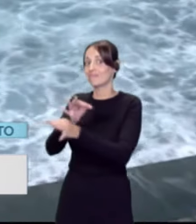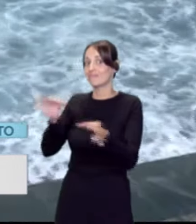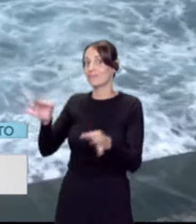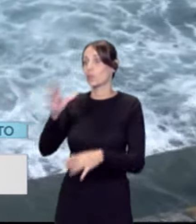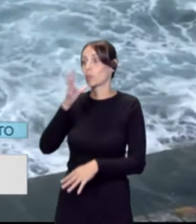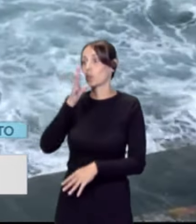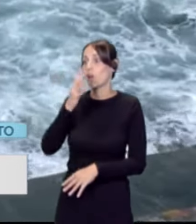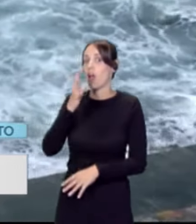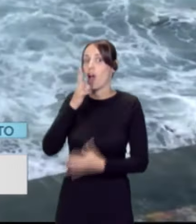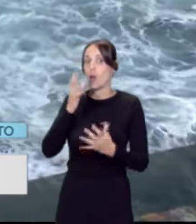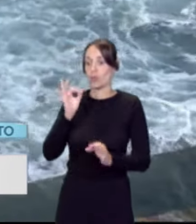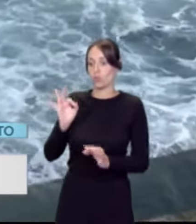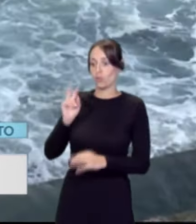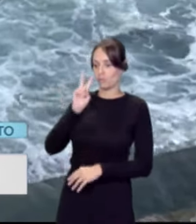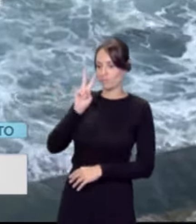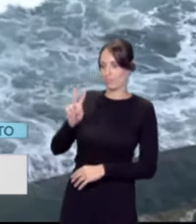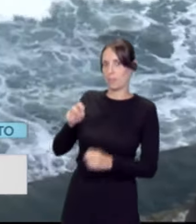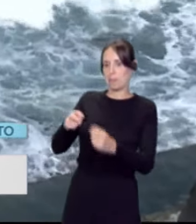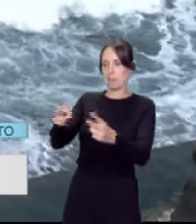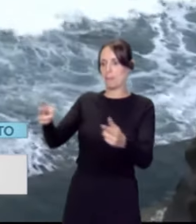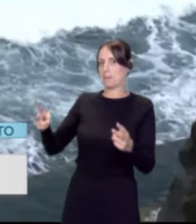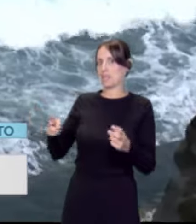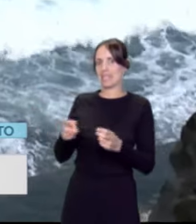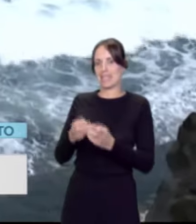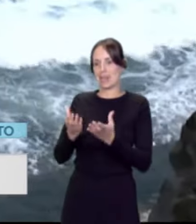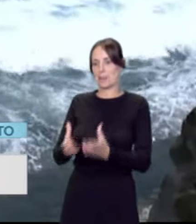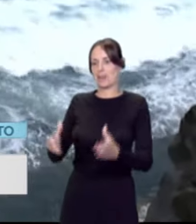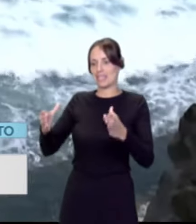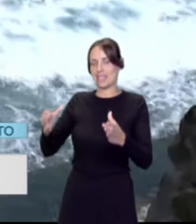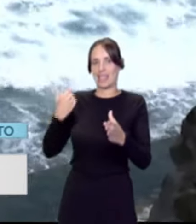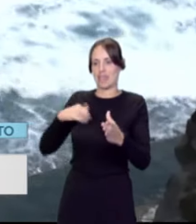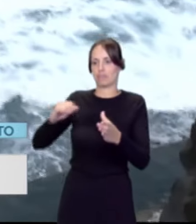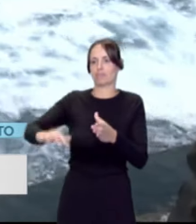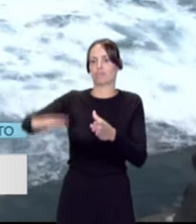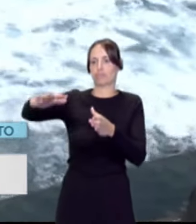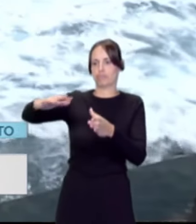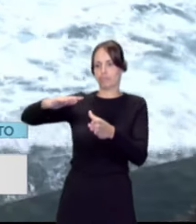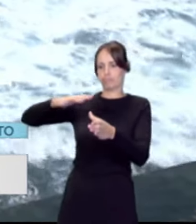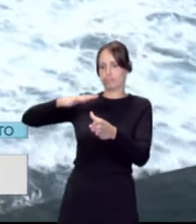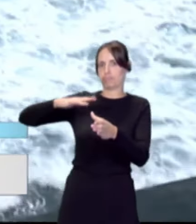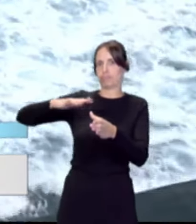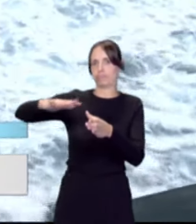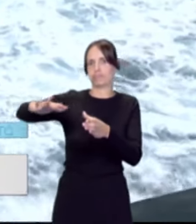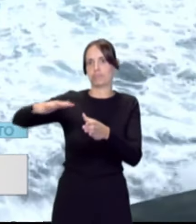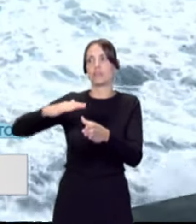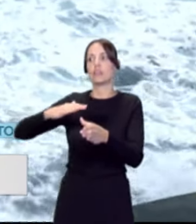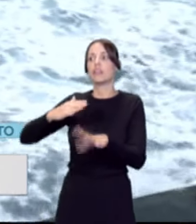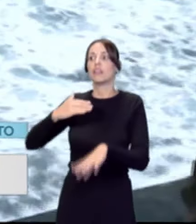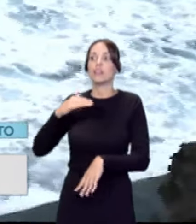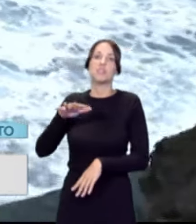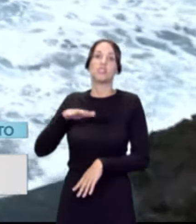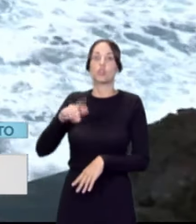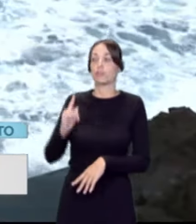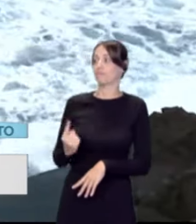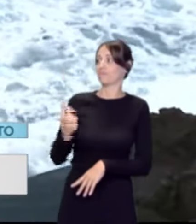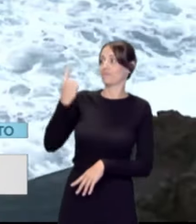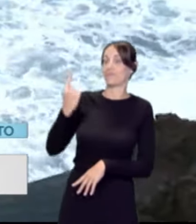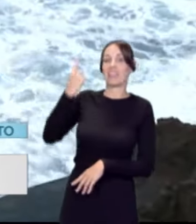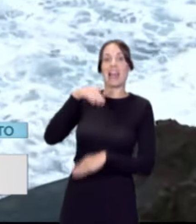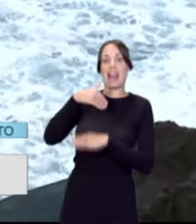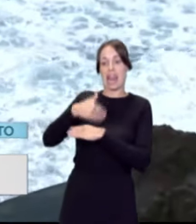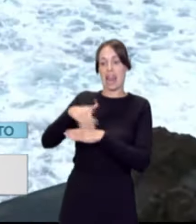viendo esa piscina de La Maceta, esa marea ya alta, y estamos prácticamente en la zona calle, a la altura de la calle, por así decirlo, y